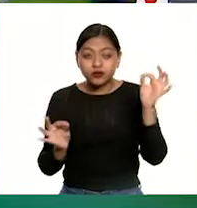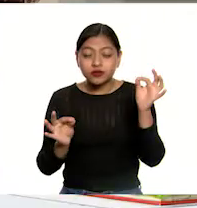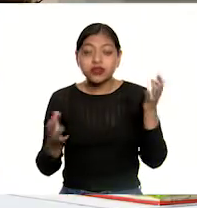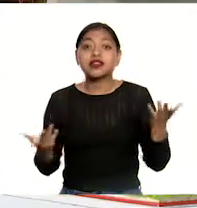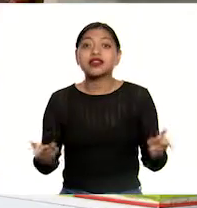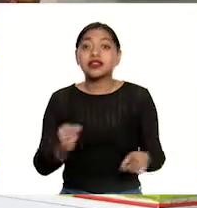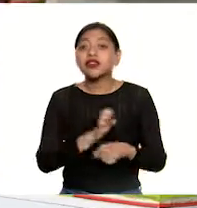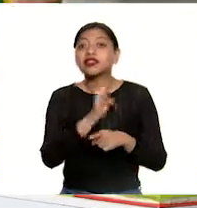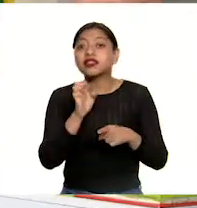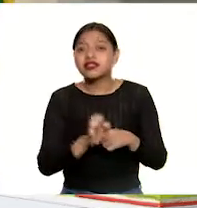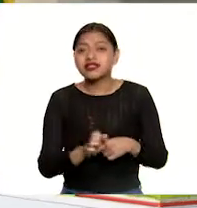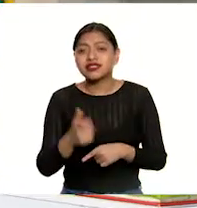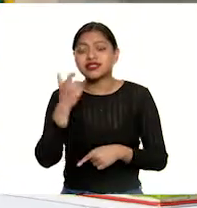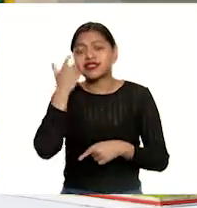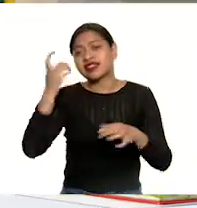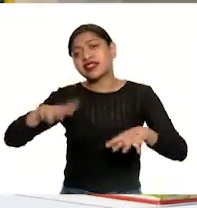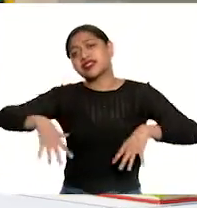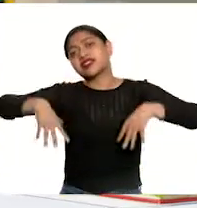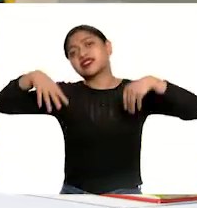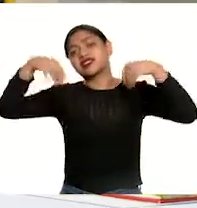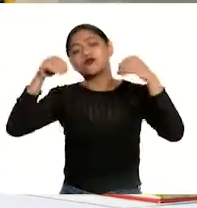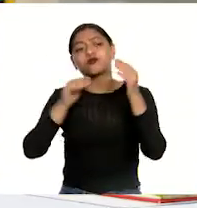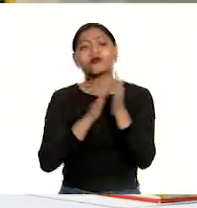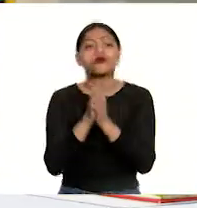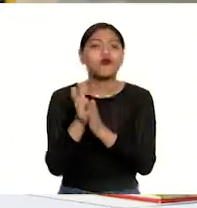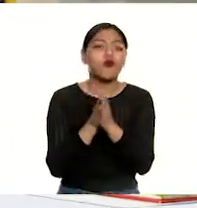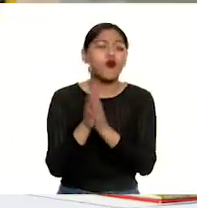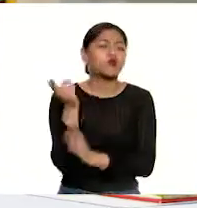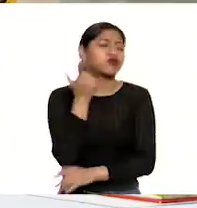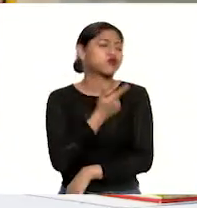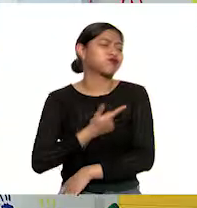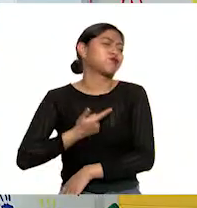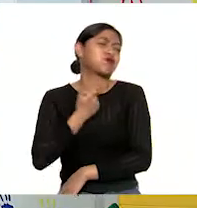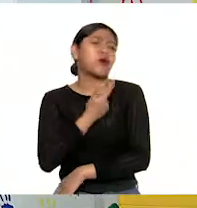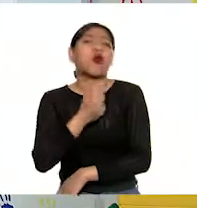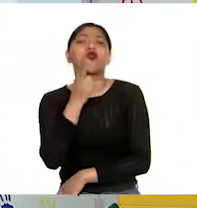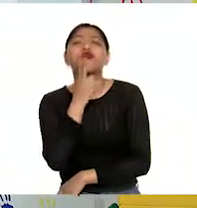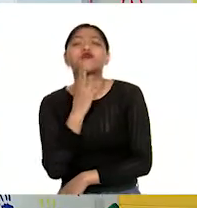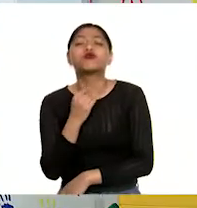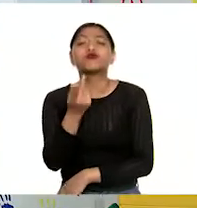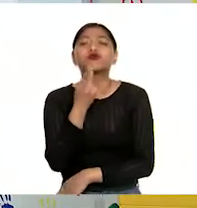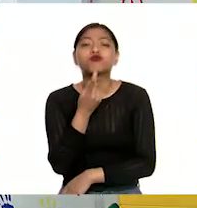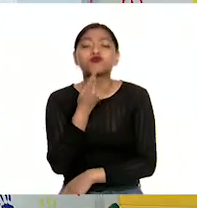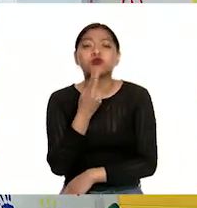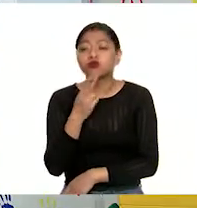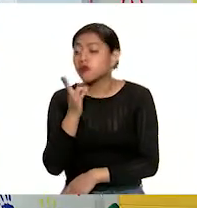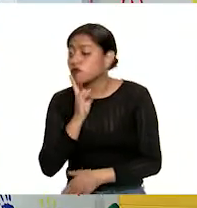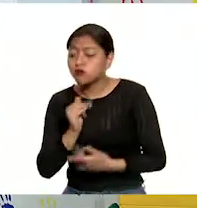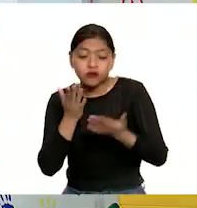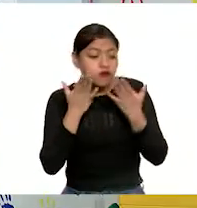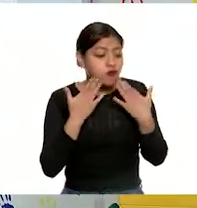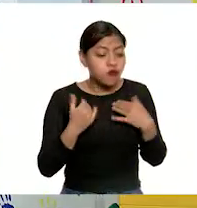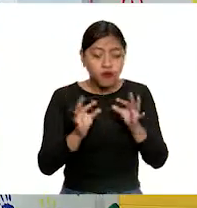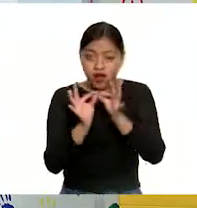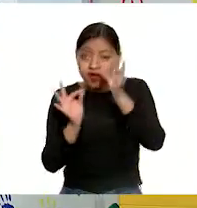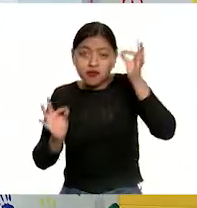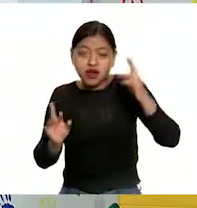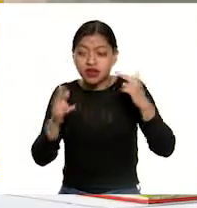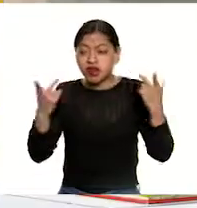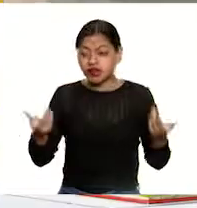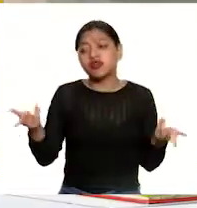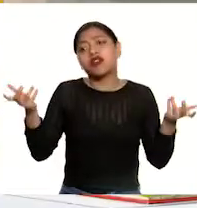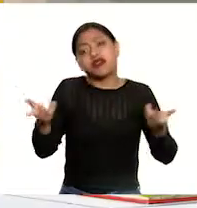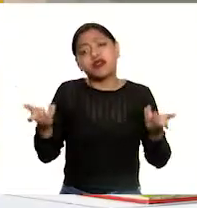y que ella quería un castillo de chocolate porque como le gustaban los postres y no tenía nada dulce, entonces ¿qué fue lo que